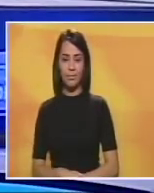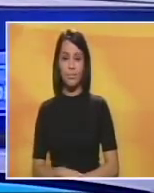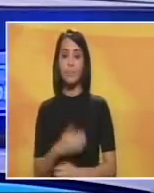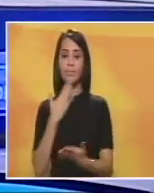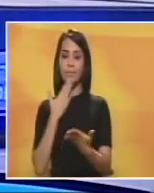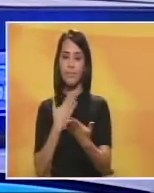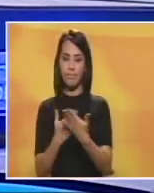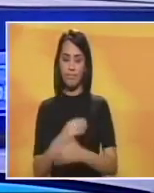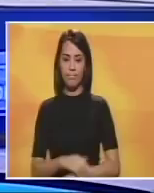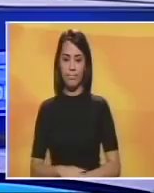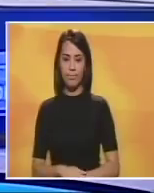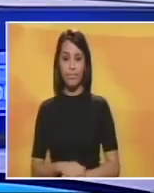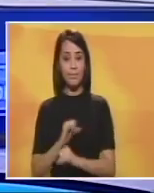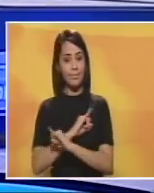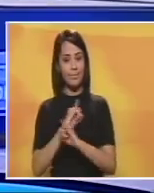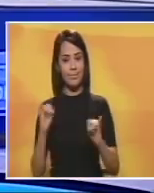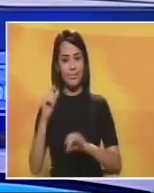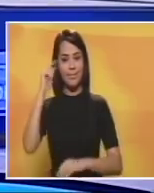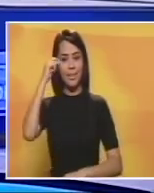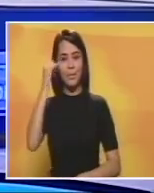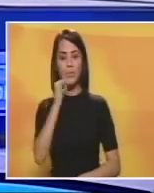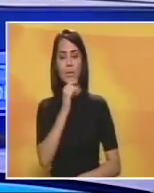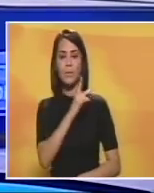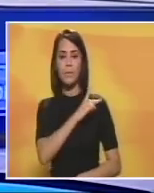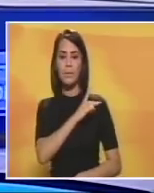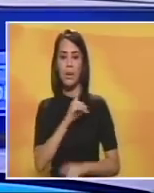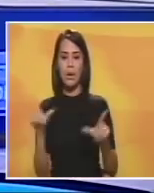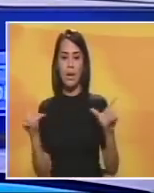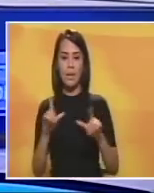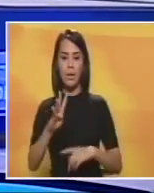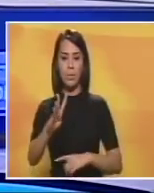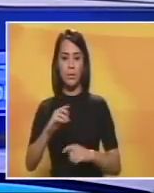Gracias, Liz. Amigos, hasta aquí la presente emisión de Noticiero Venevisión.